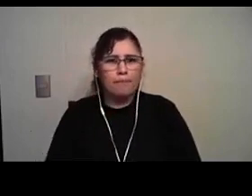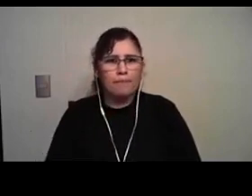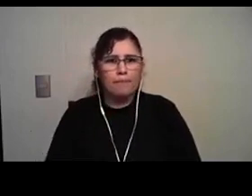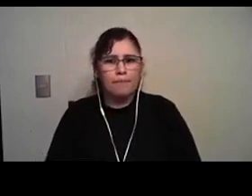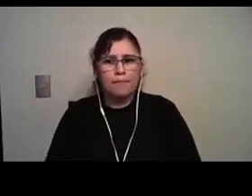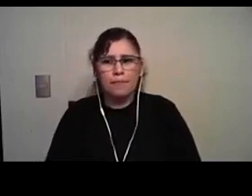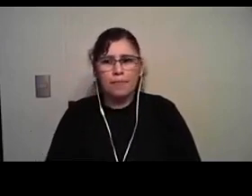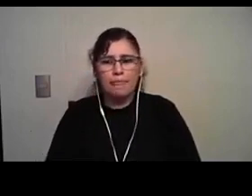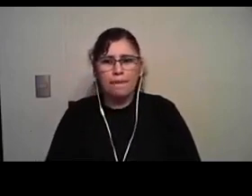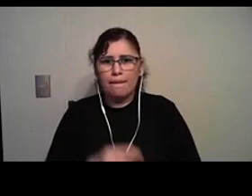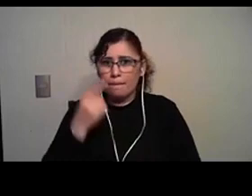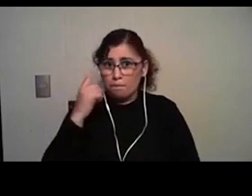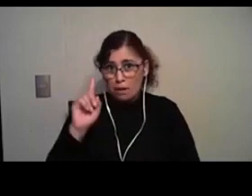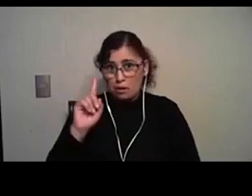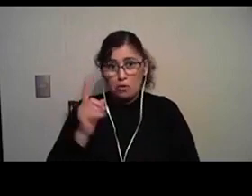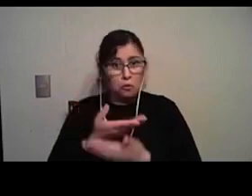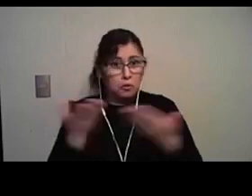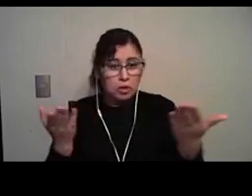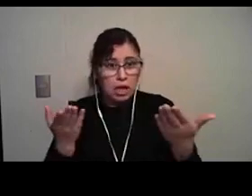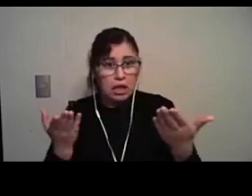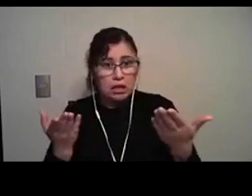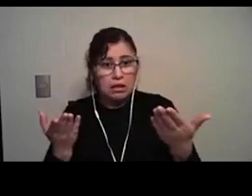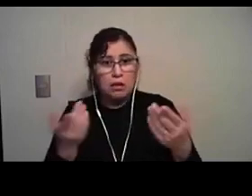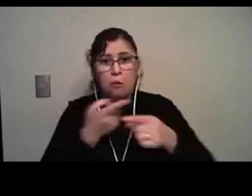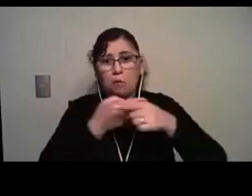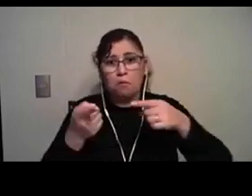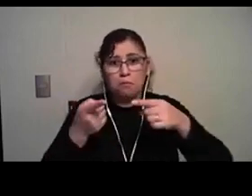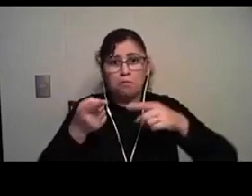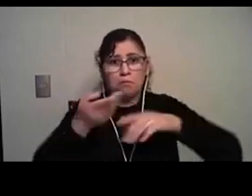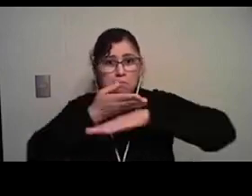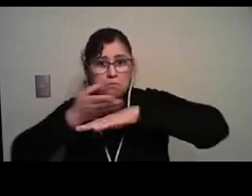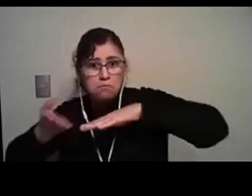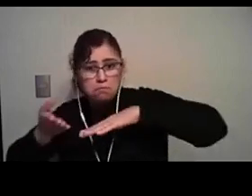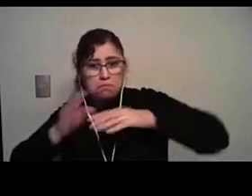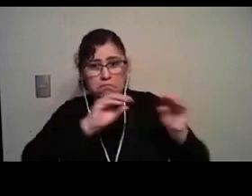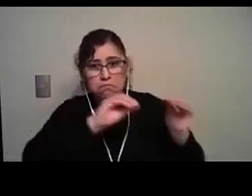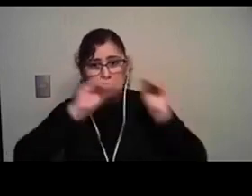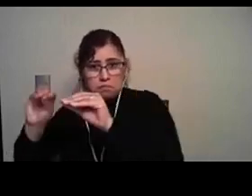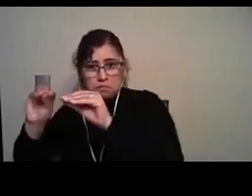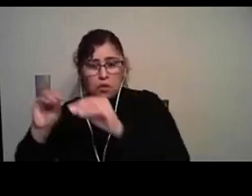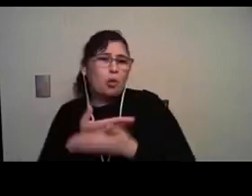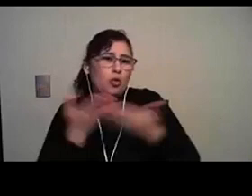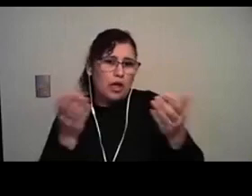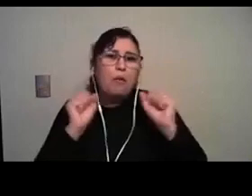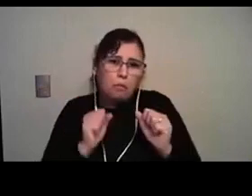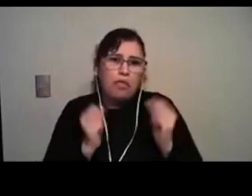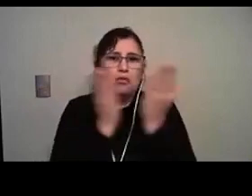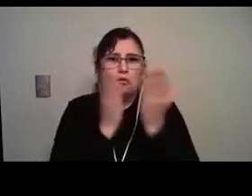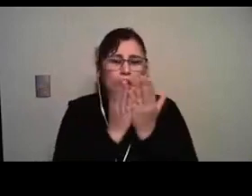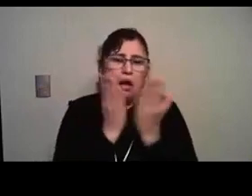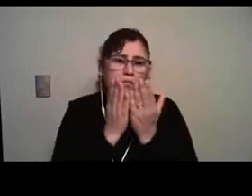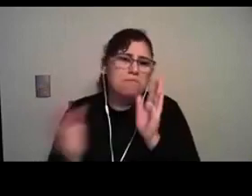o sea, si no les complica, la podemos atrasar una semana y así pueden estudiar un poco más, pero si no, la hacemos el miércoles,